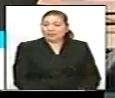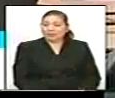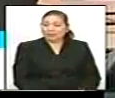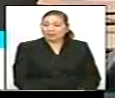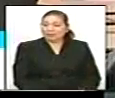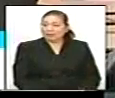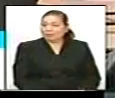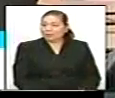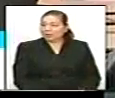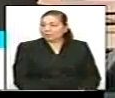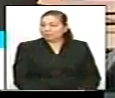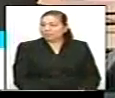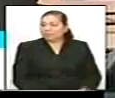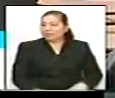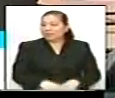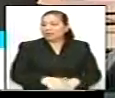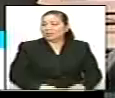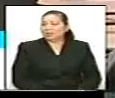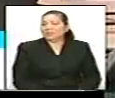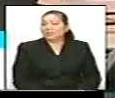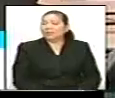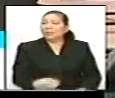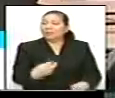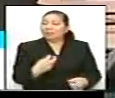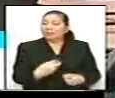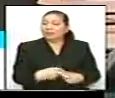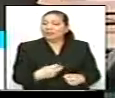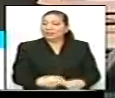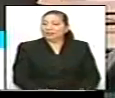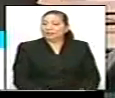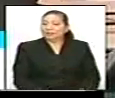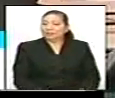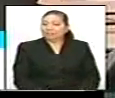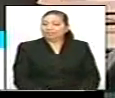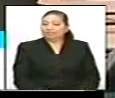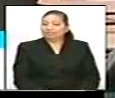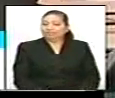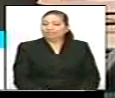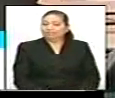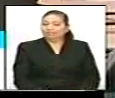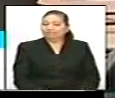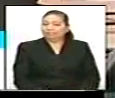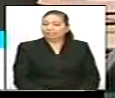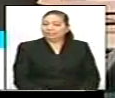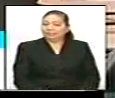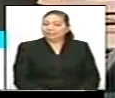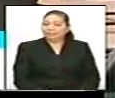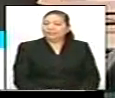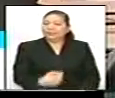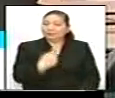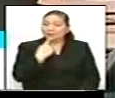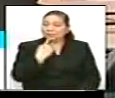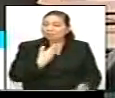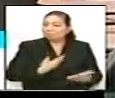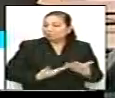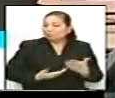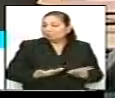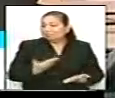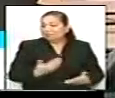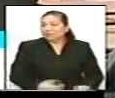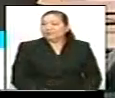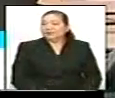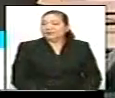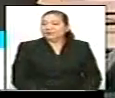parte del diseño, todo ya. Eso no es difícil, señores. Yo quiero por eso un poquito venido de repente, no